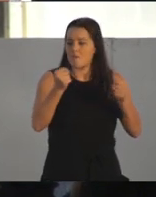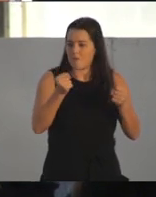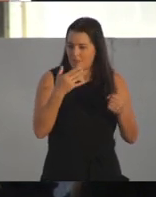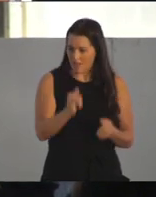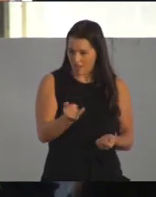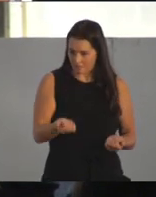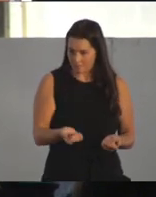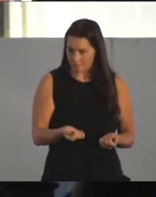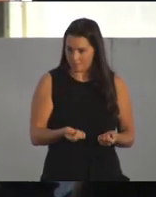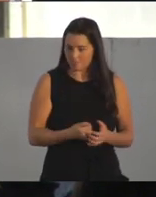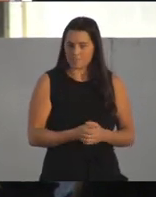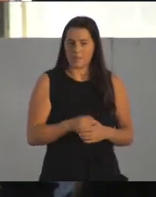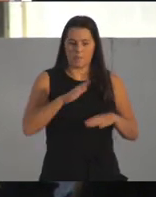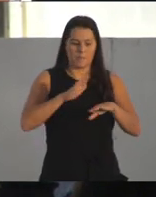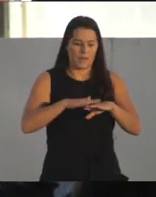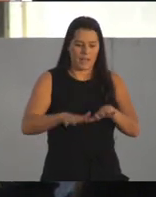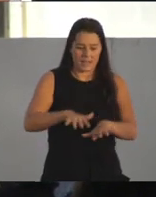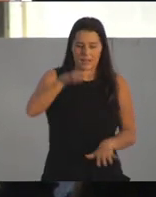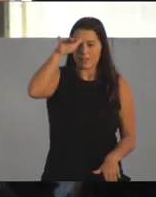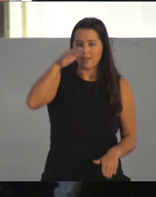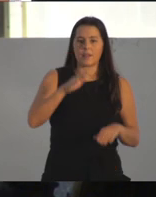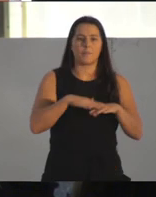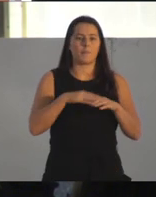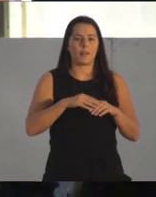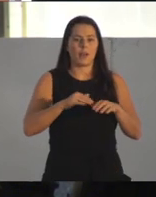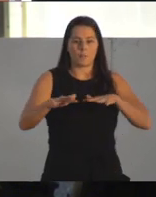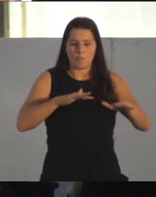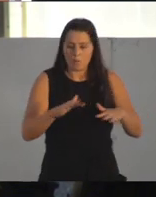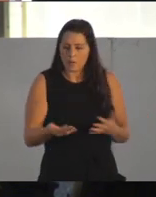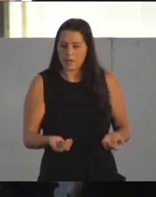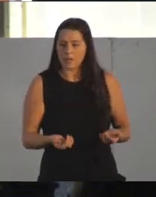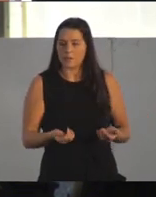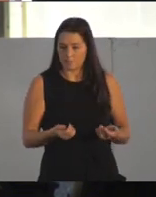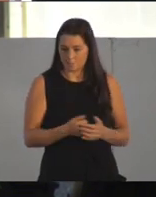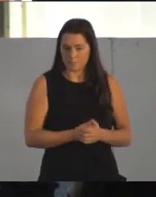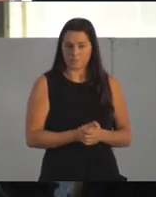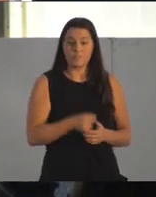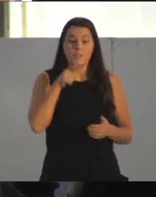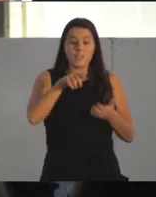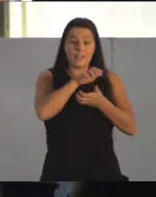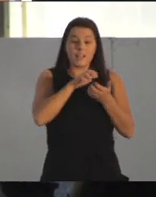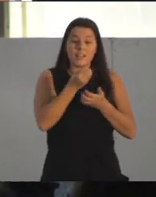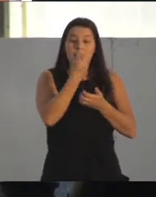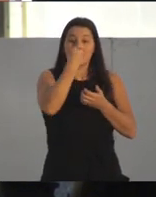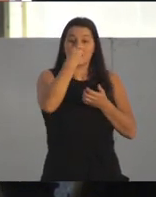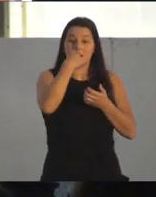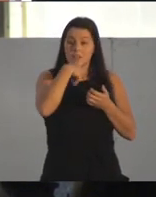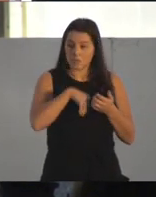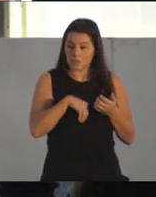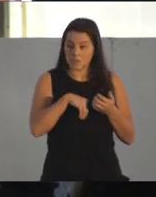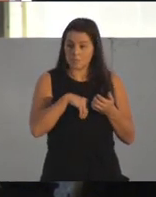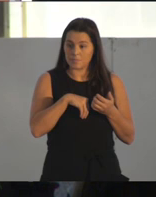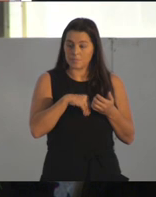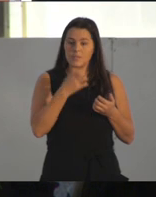que nos permiten crecer y que nos permiten movernos. Y segura es esta deglución que salva muy bien la fase